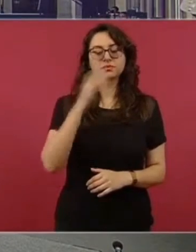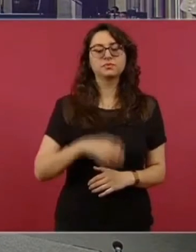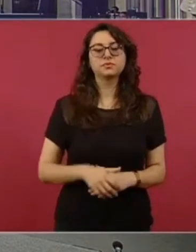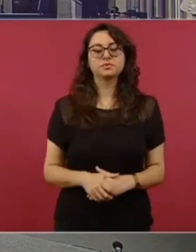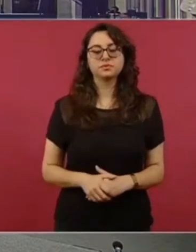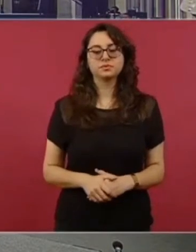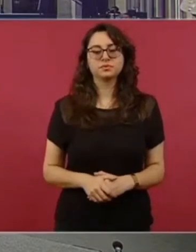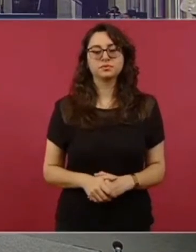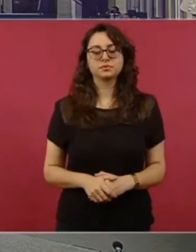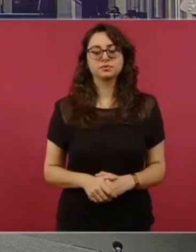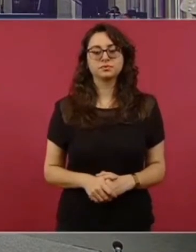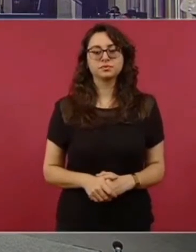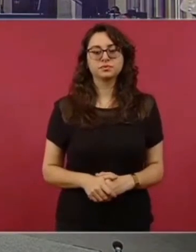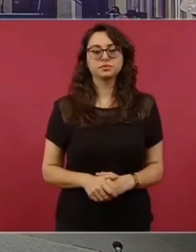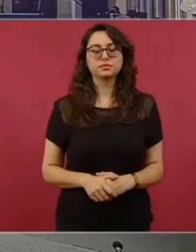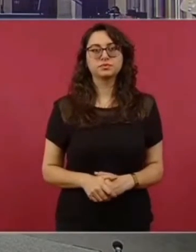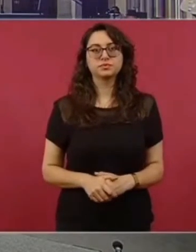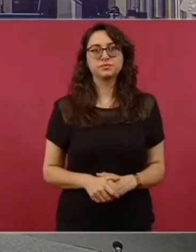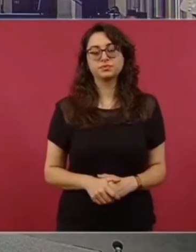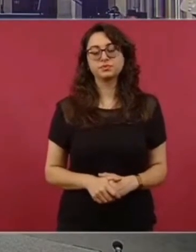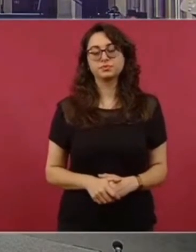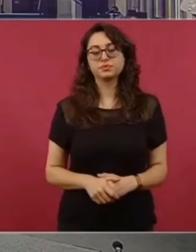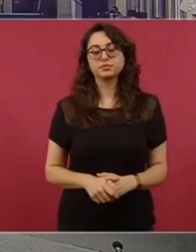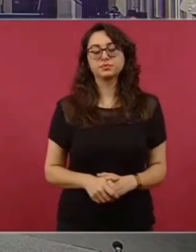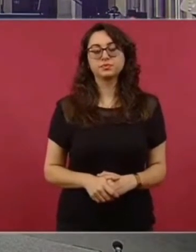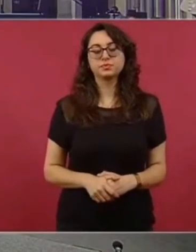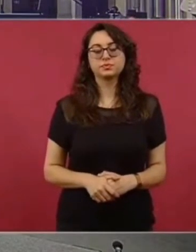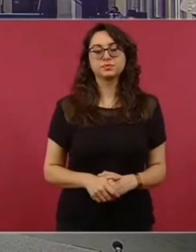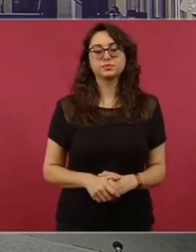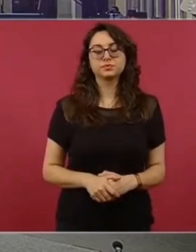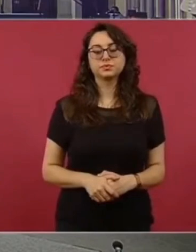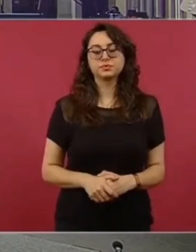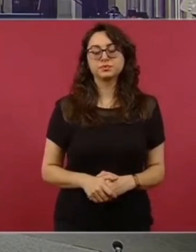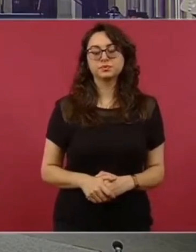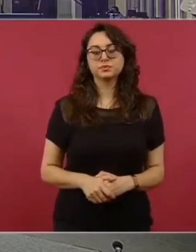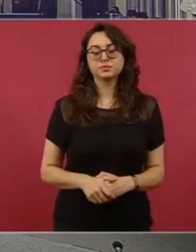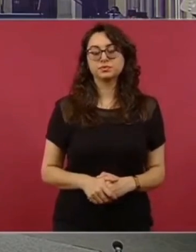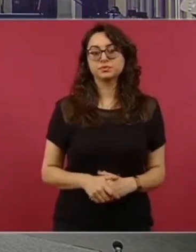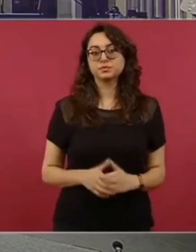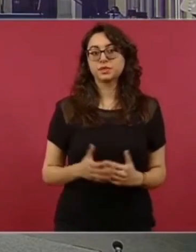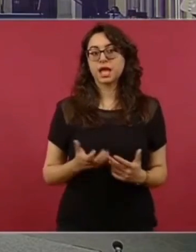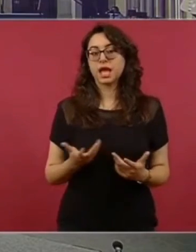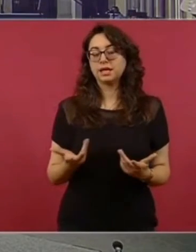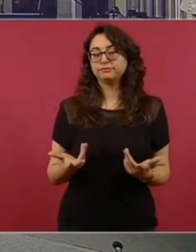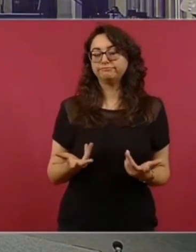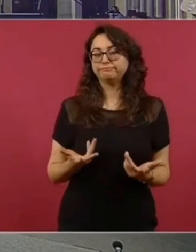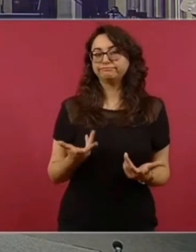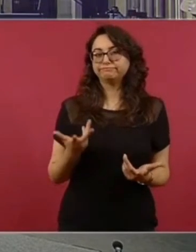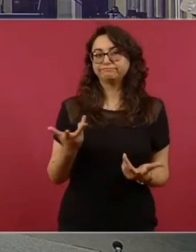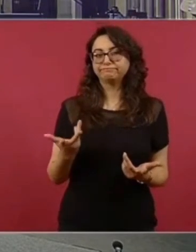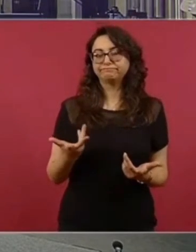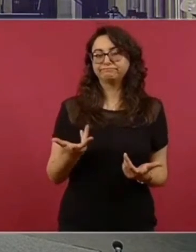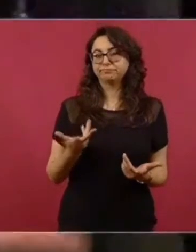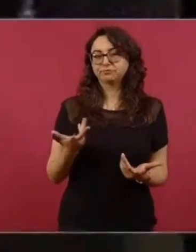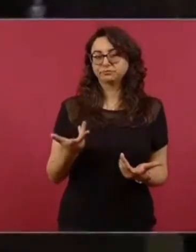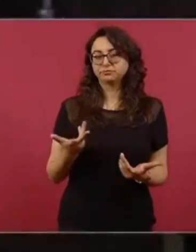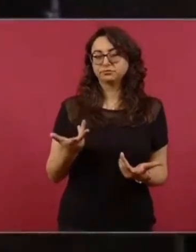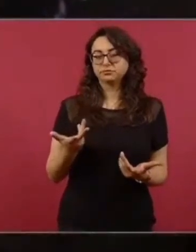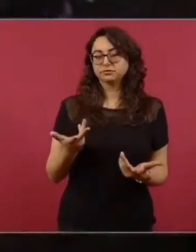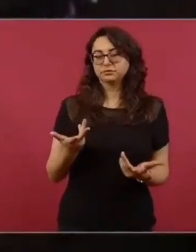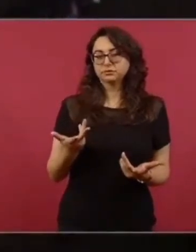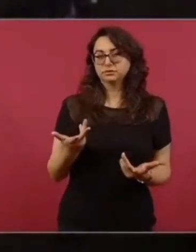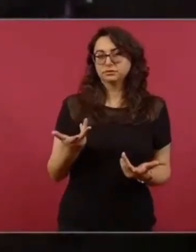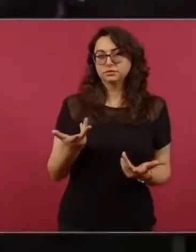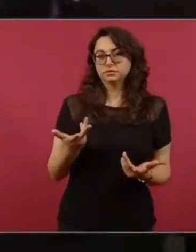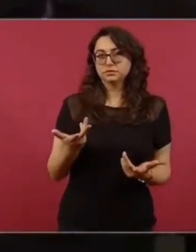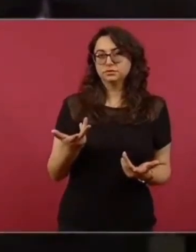qué posibilidades hay de que su gobierno presente un esquema, estudios